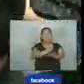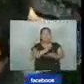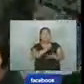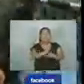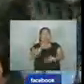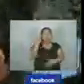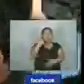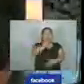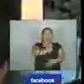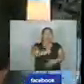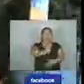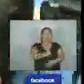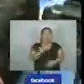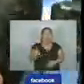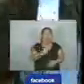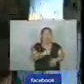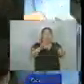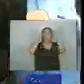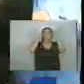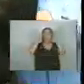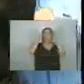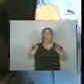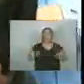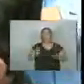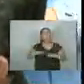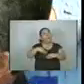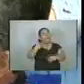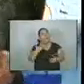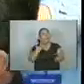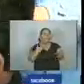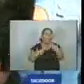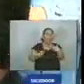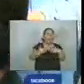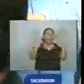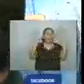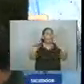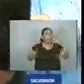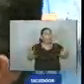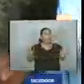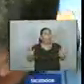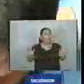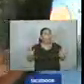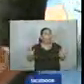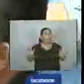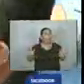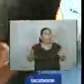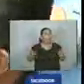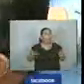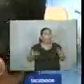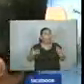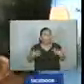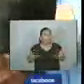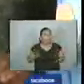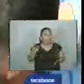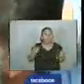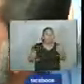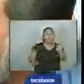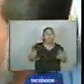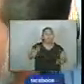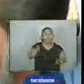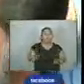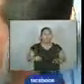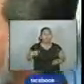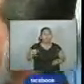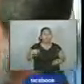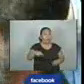hondureña. Esta es una decisión firme y se darán los pasos necesarios hasta llegar a la judicialización de los casos,